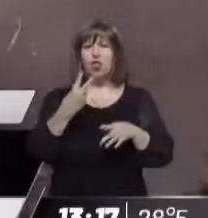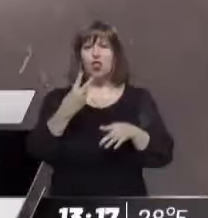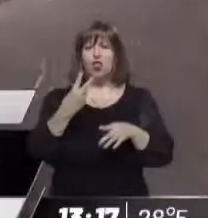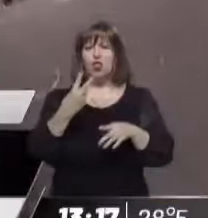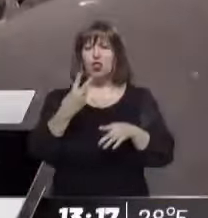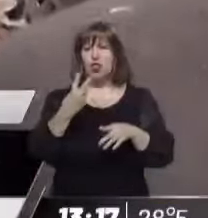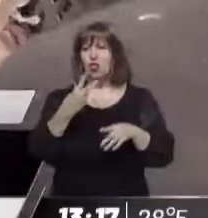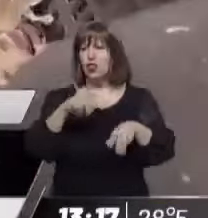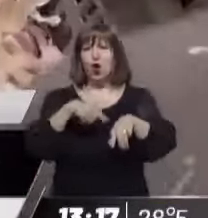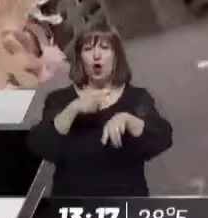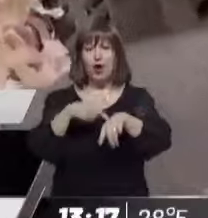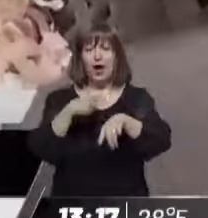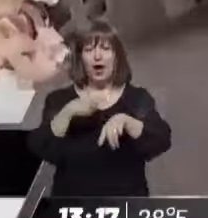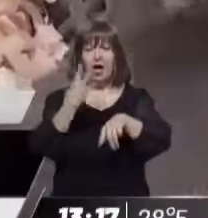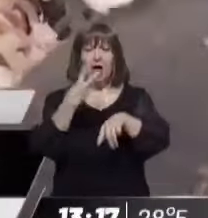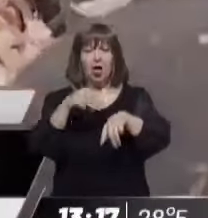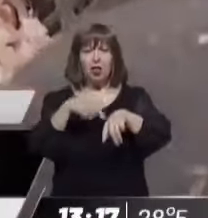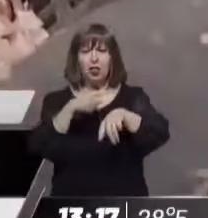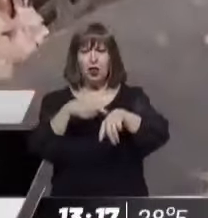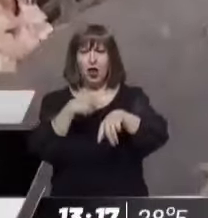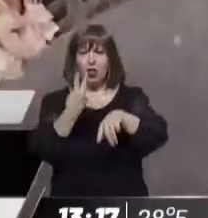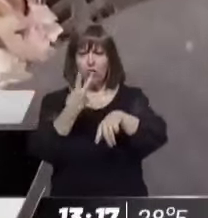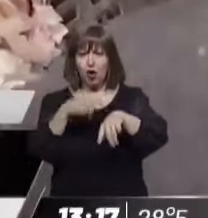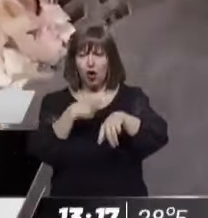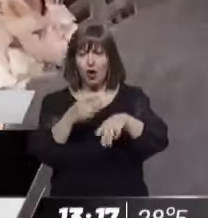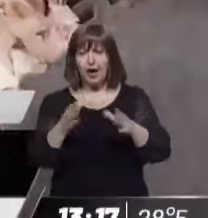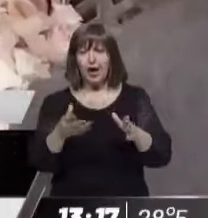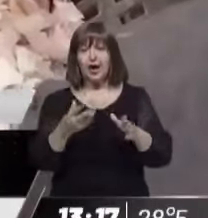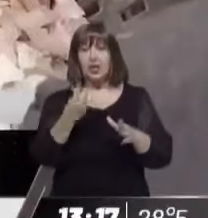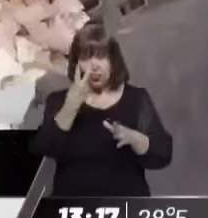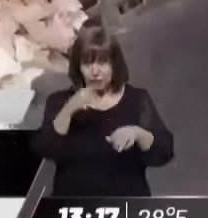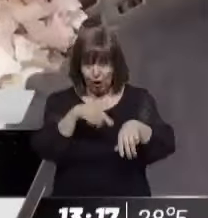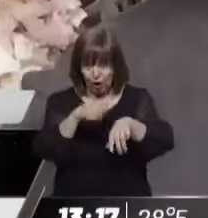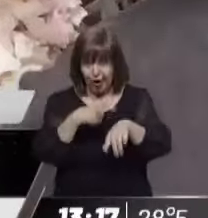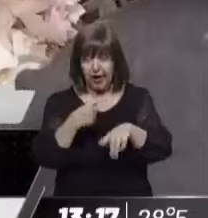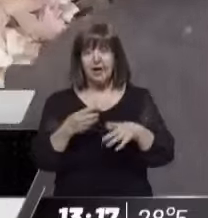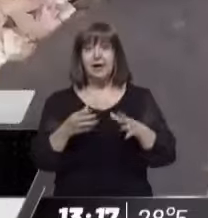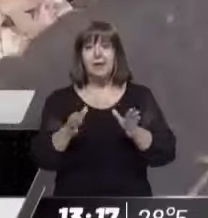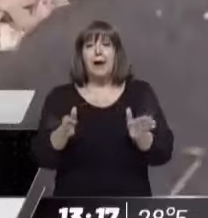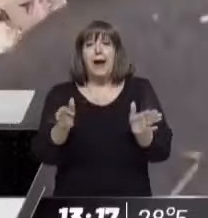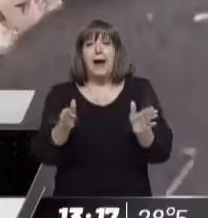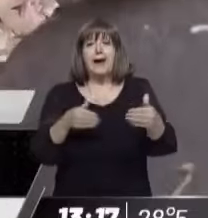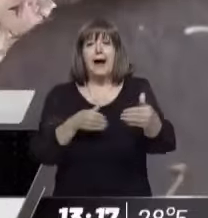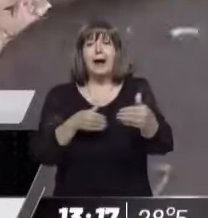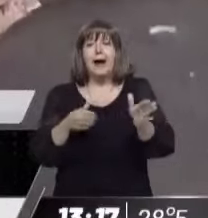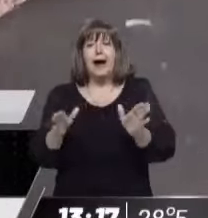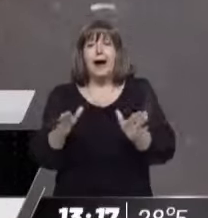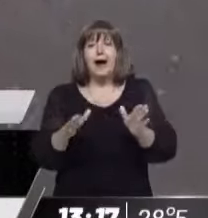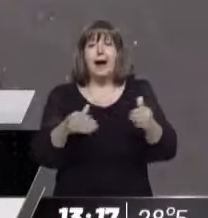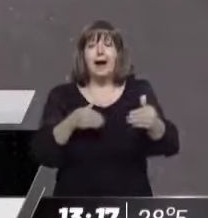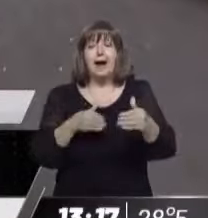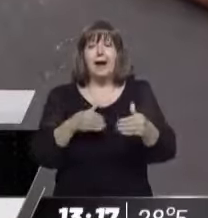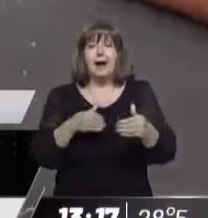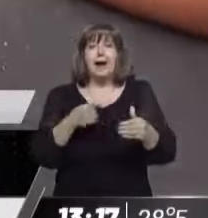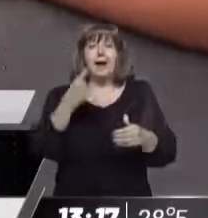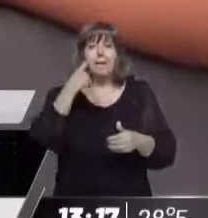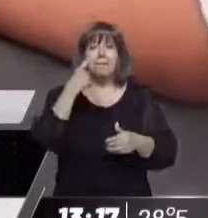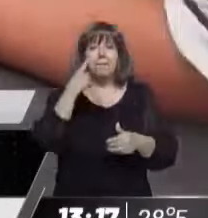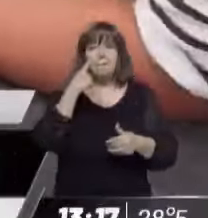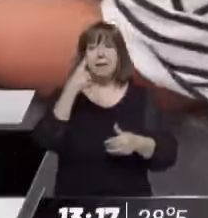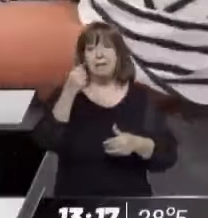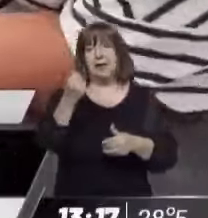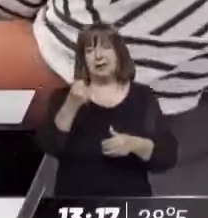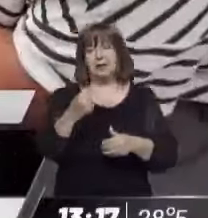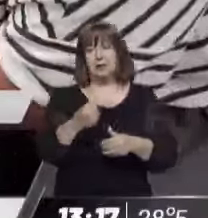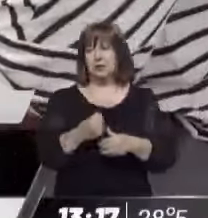1.000 pesos, o sea que te están pagando 500 pesos la hora, que en el... Nadie gana 500 pesos la hora ya en la ciudad. No, nadie.